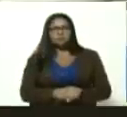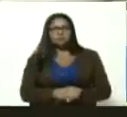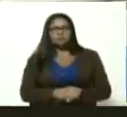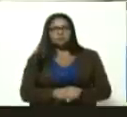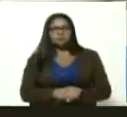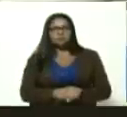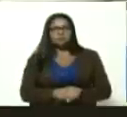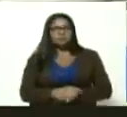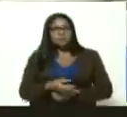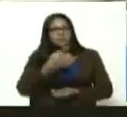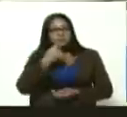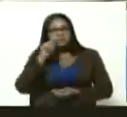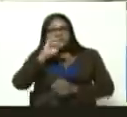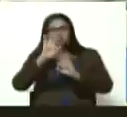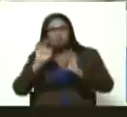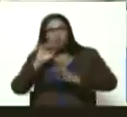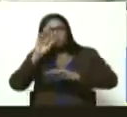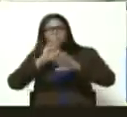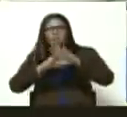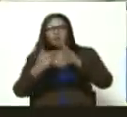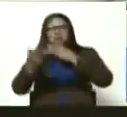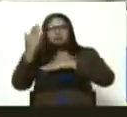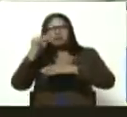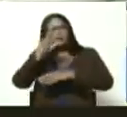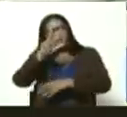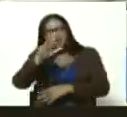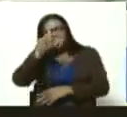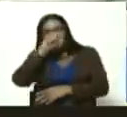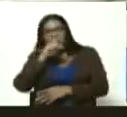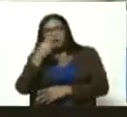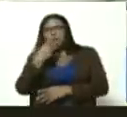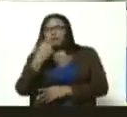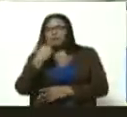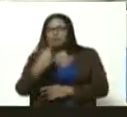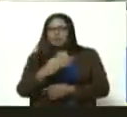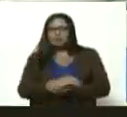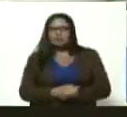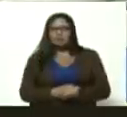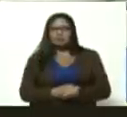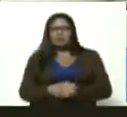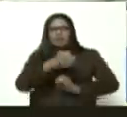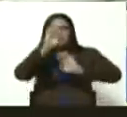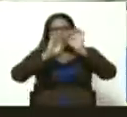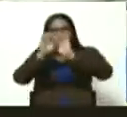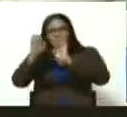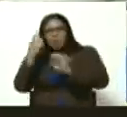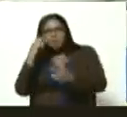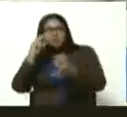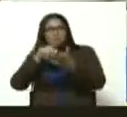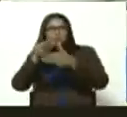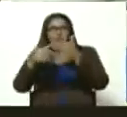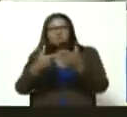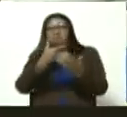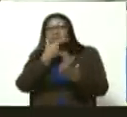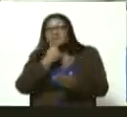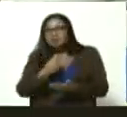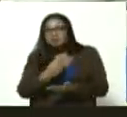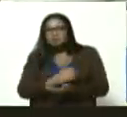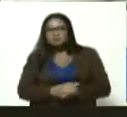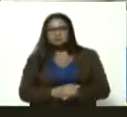decir eso hace tres años pronosticar el presente facilito